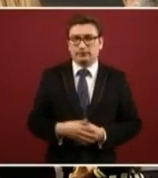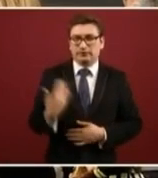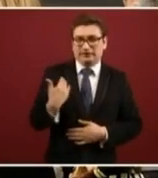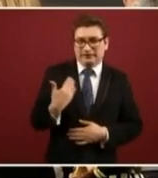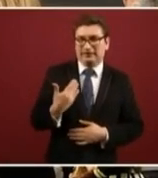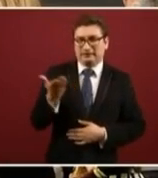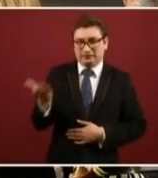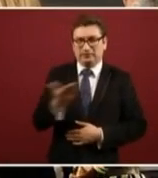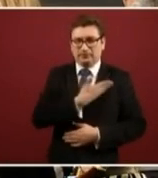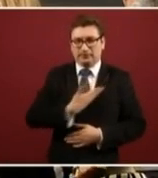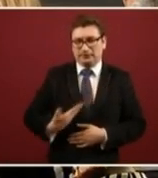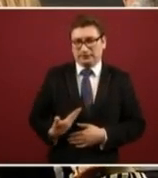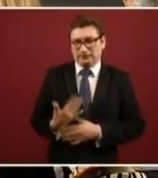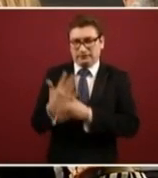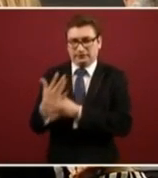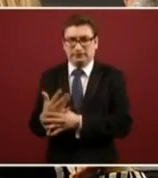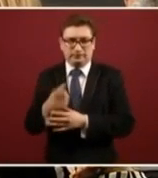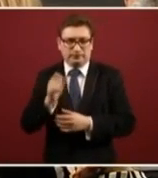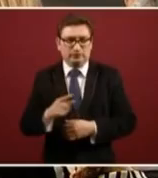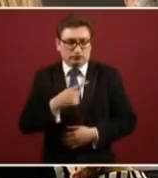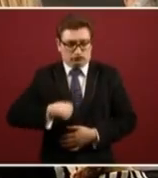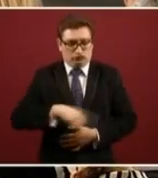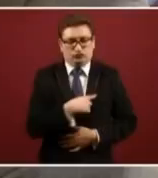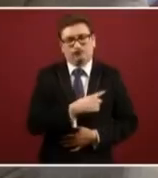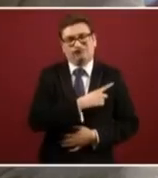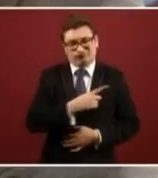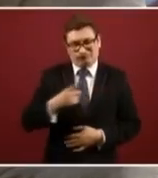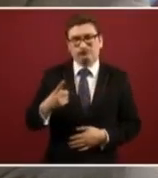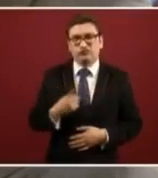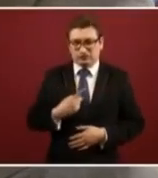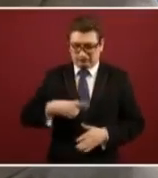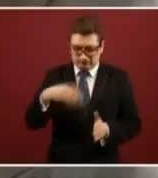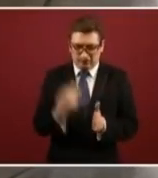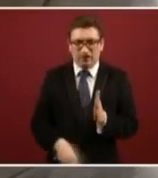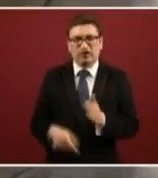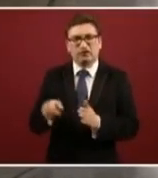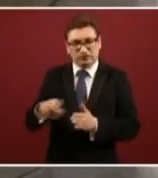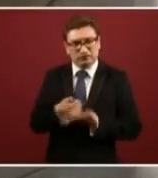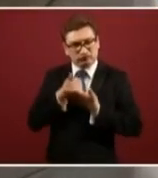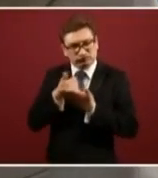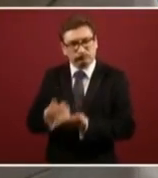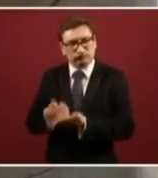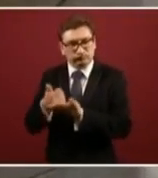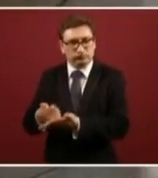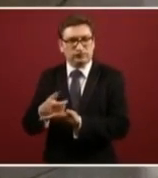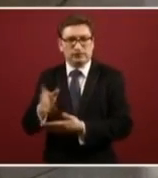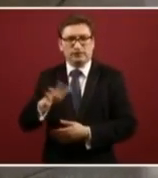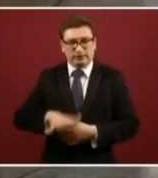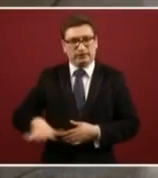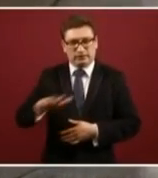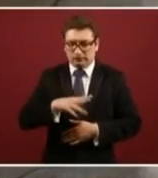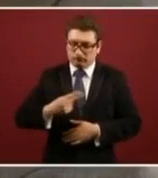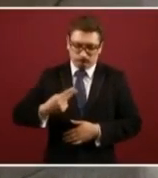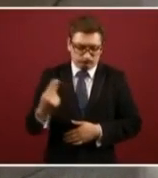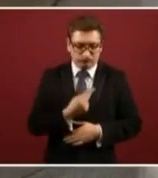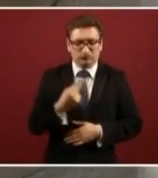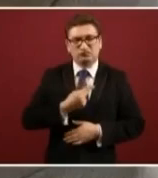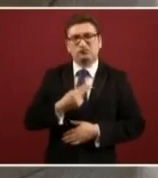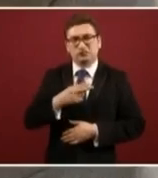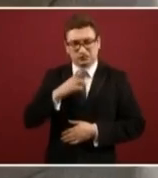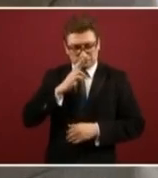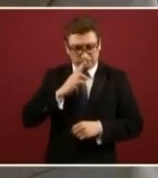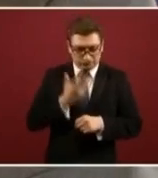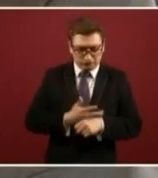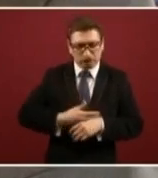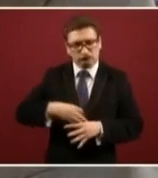señor presidente, existe una deuda pendiente con ellos, es una deuda que hay que saldar, y en este